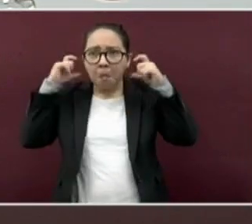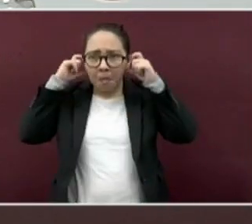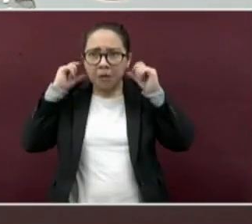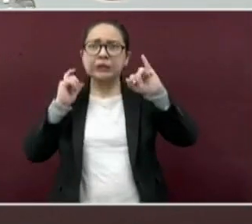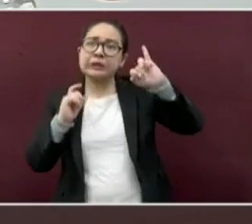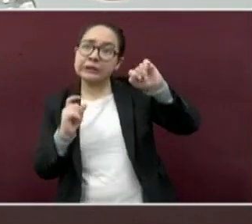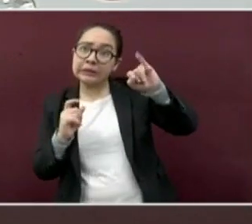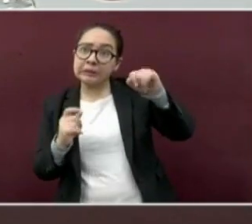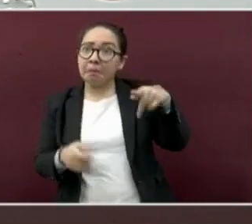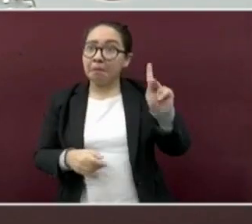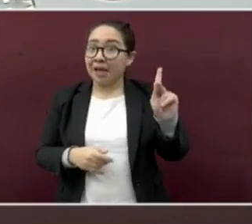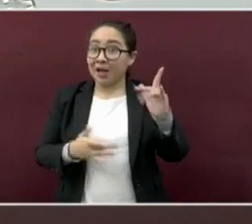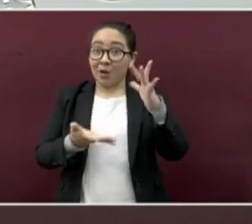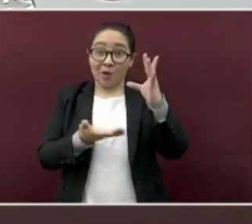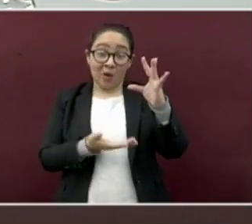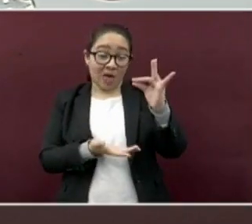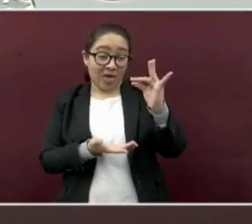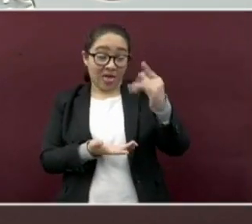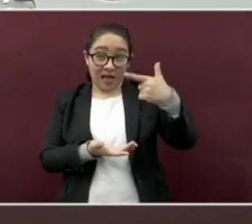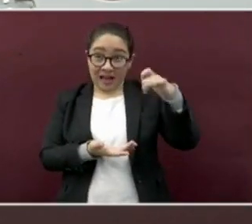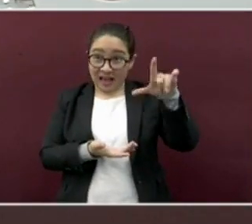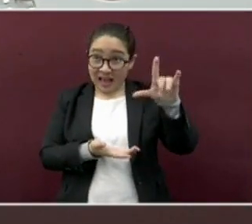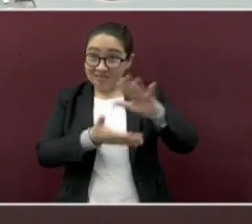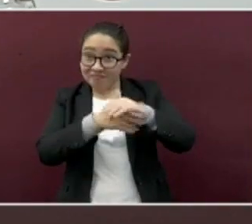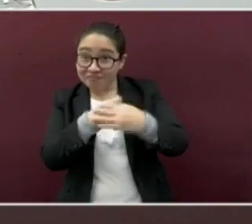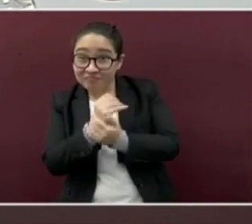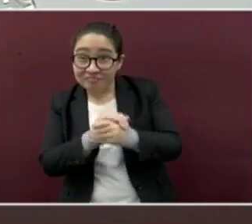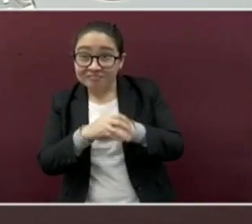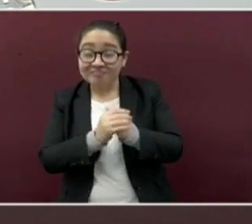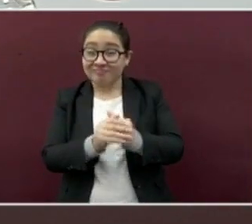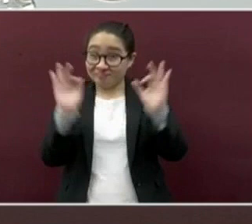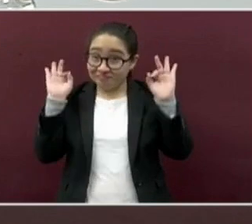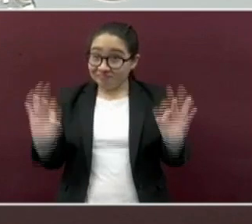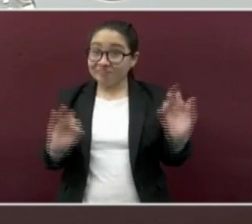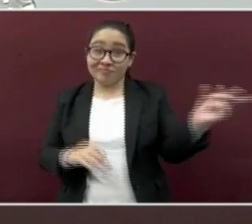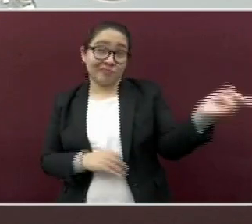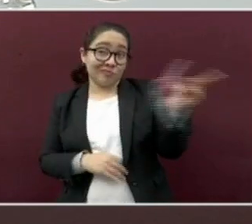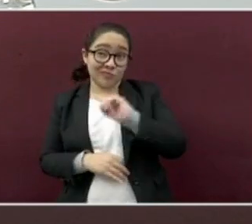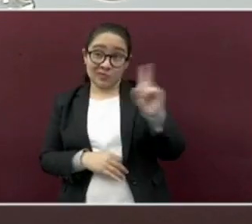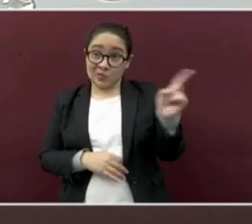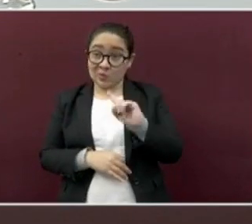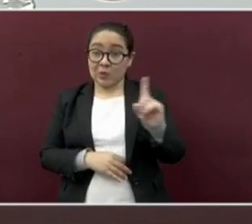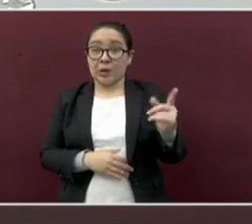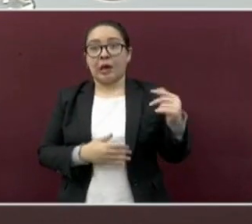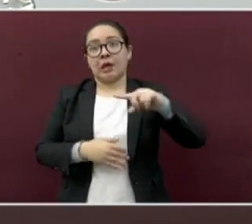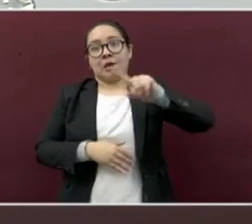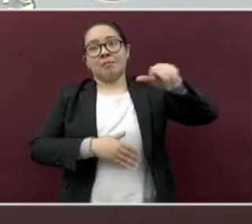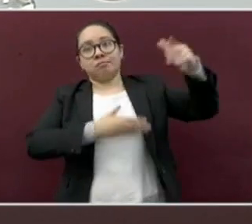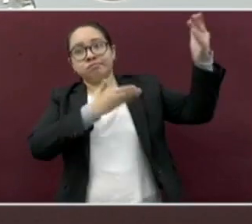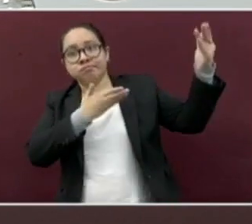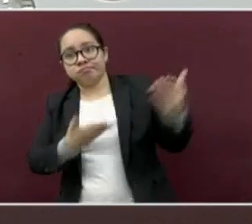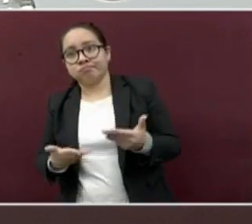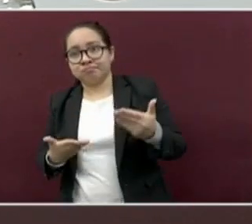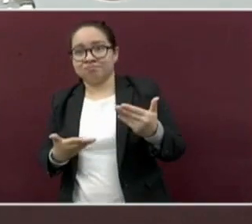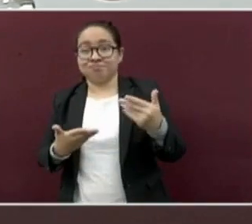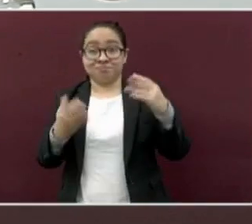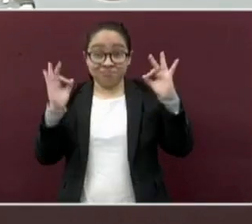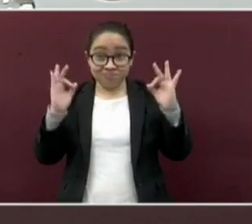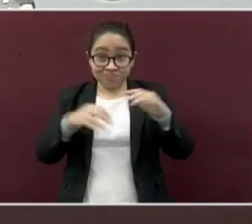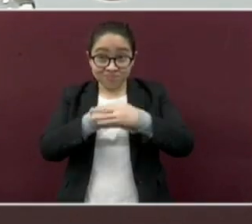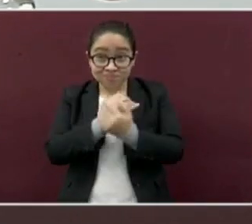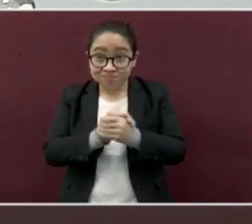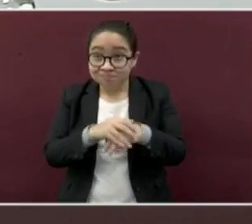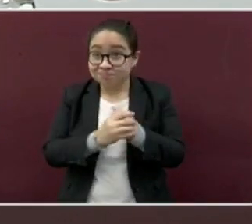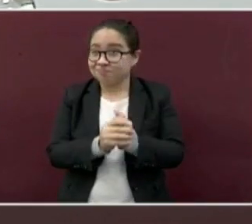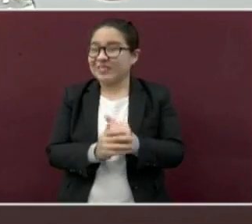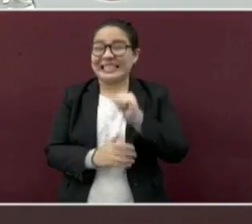pero no usa gel antibacterial o alcohol para limpiarse las manos. Llega a casa y no se lava bien las manos